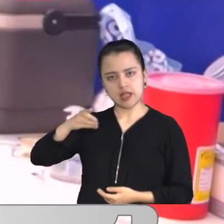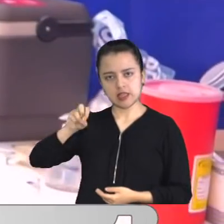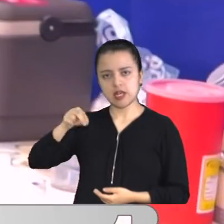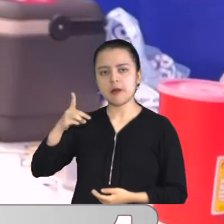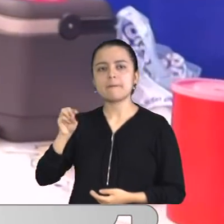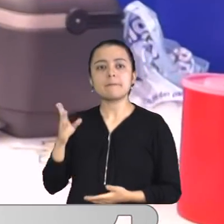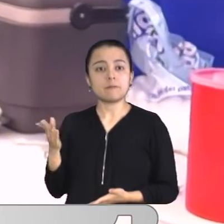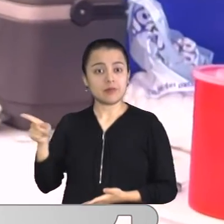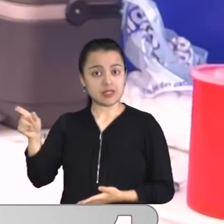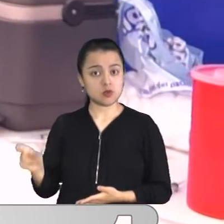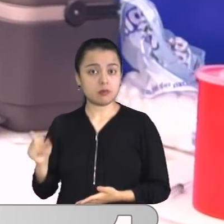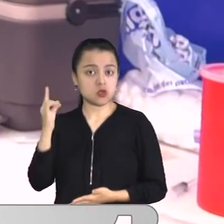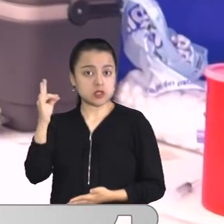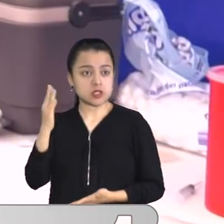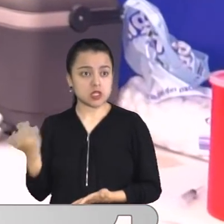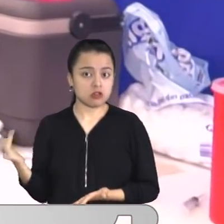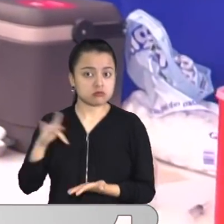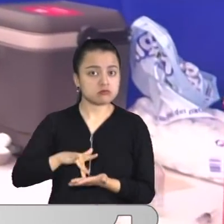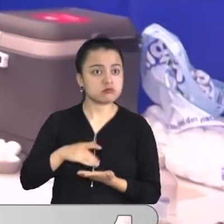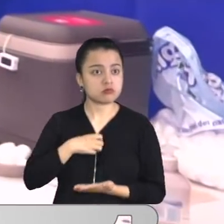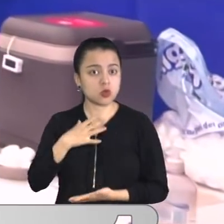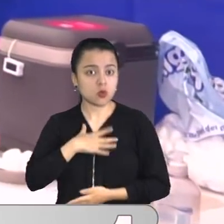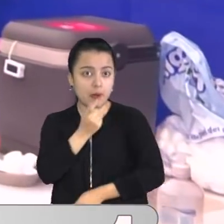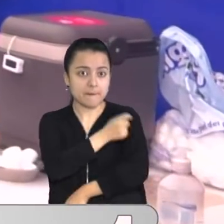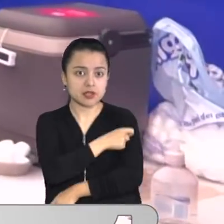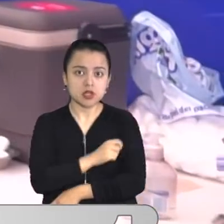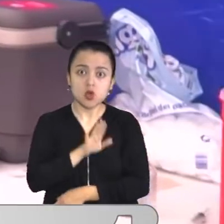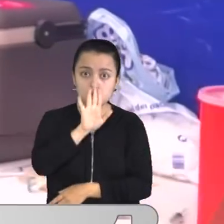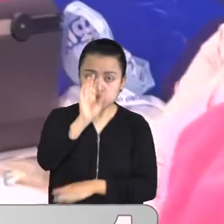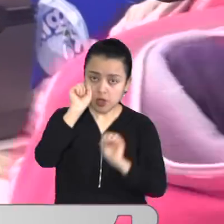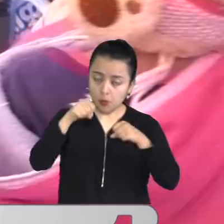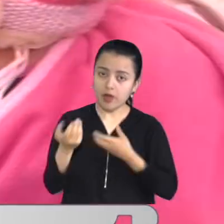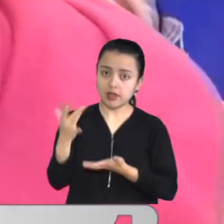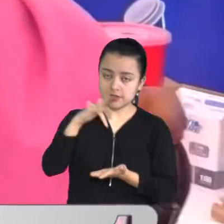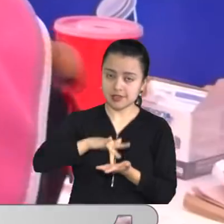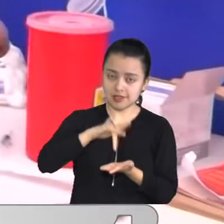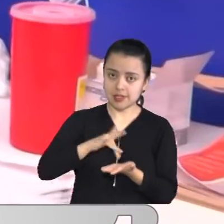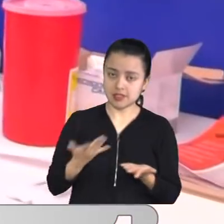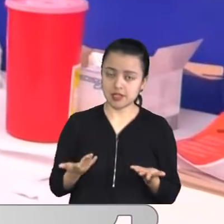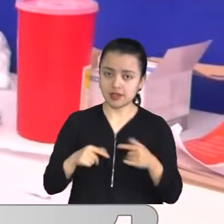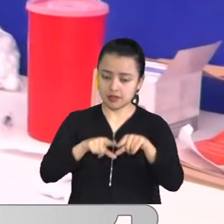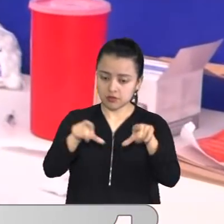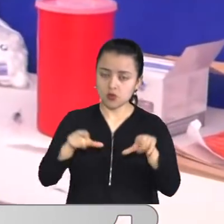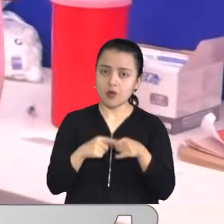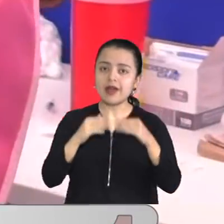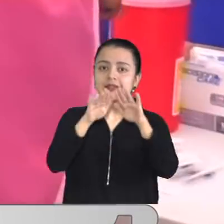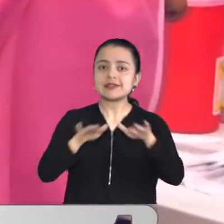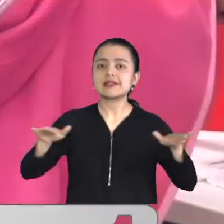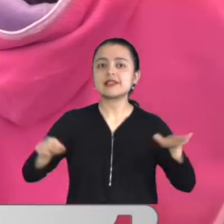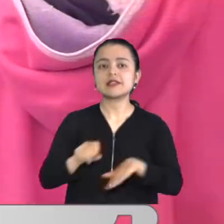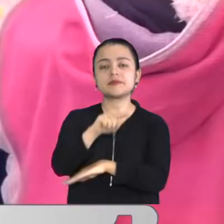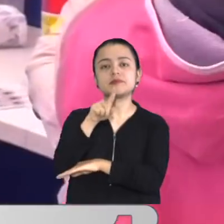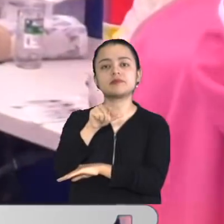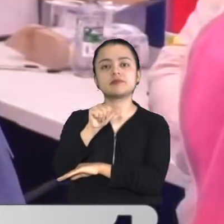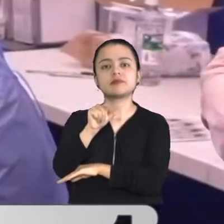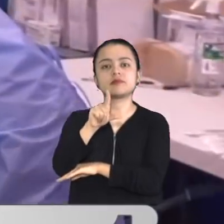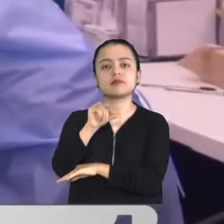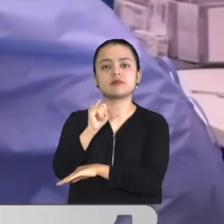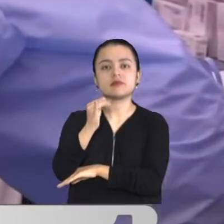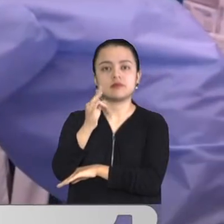están distribuidos en toda la ciudad para que usted, migrante irregular, pueda acercarse a vacunarse contra el COVID-19. Y ahora cambiamos de